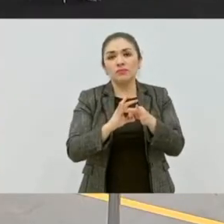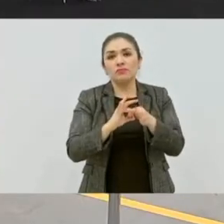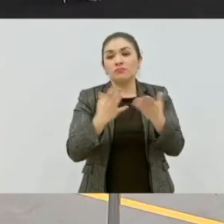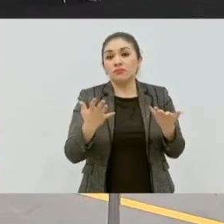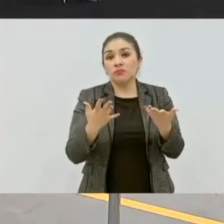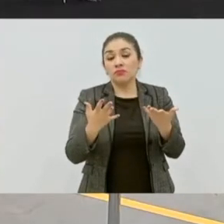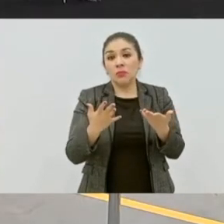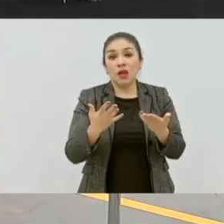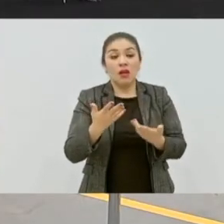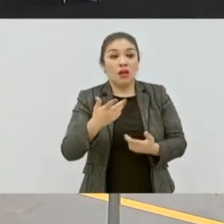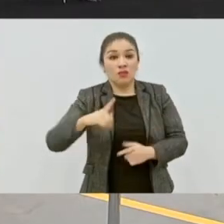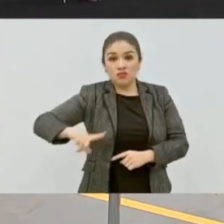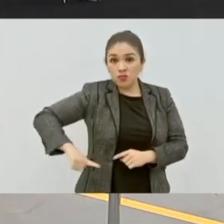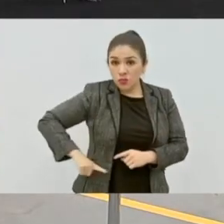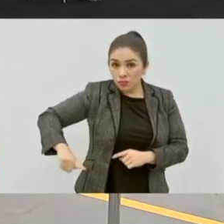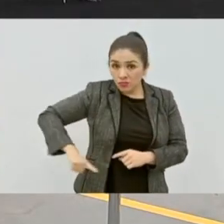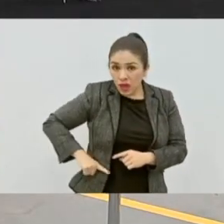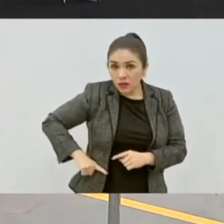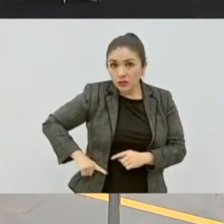el sector público,